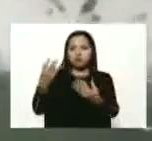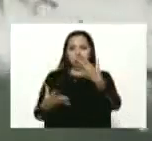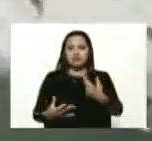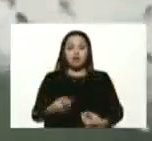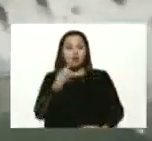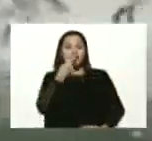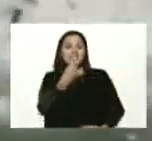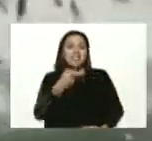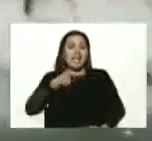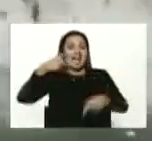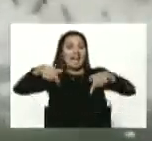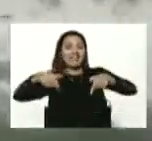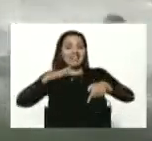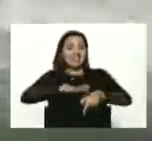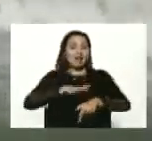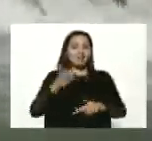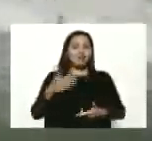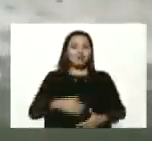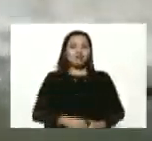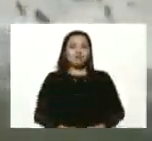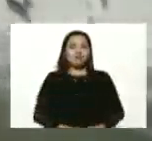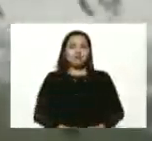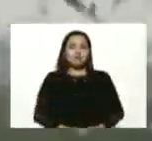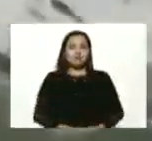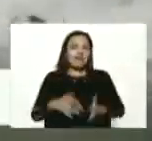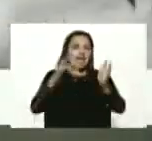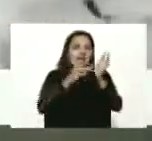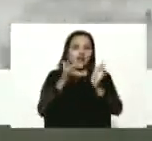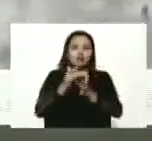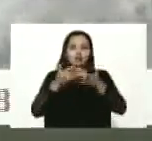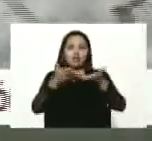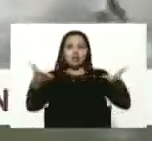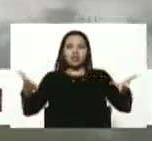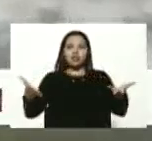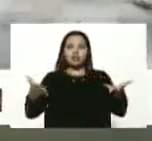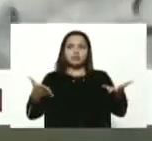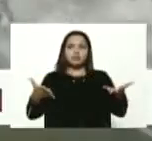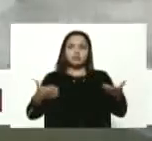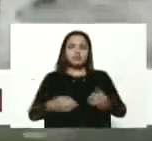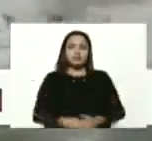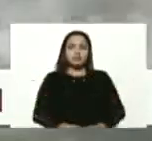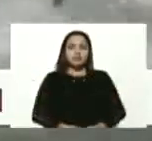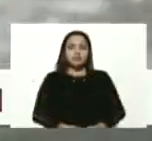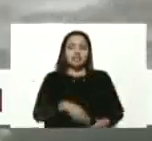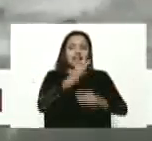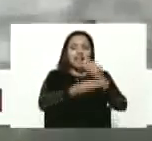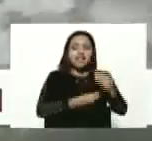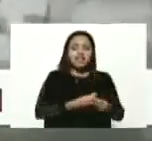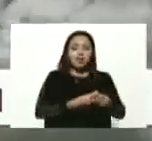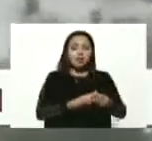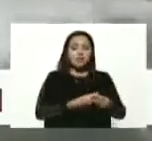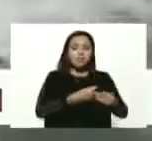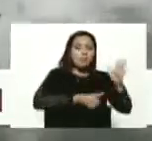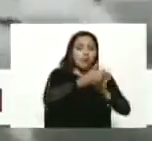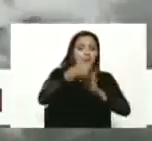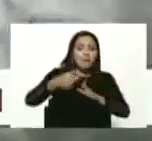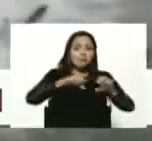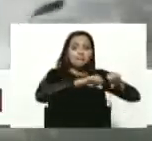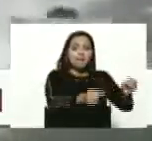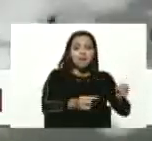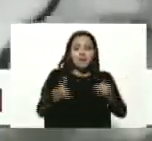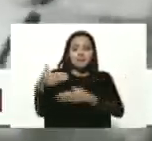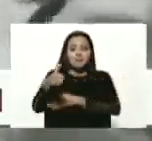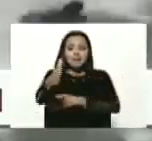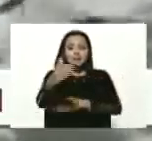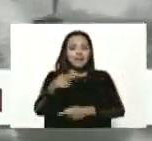aquí estamos. Nuestro Señor Jesucristo, que multiplicó panes y peces, aquí su bendición en los